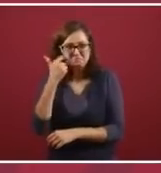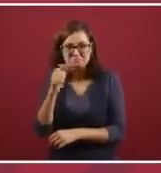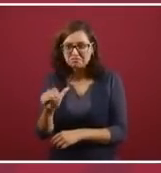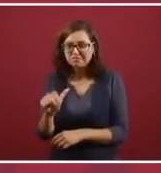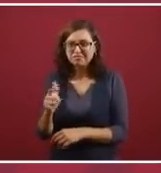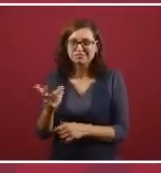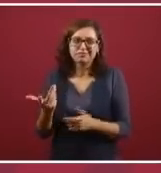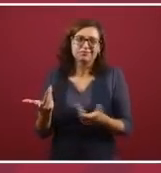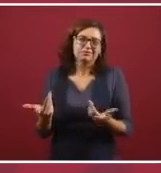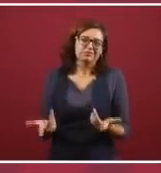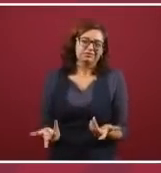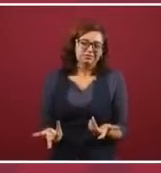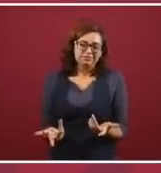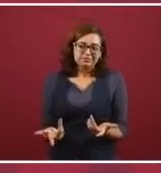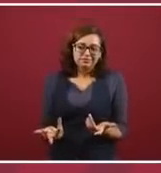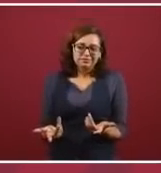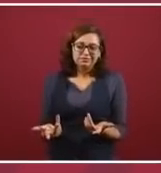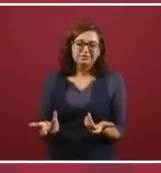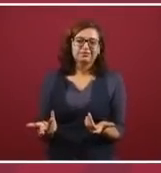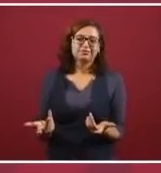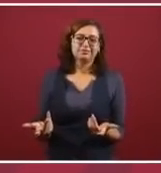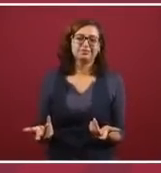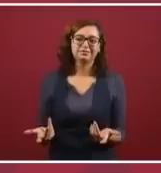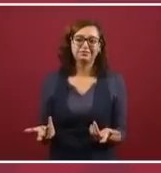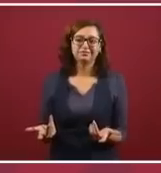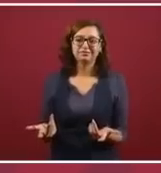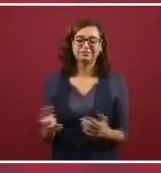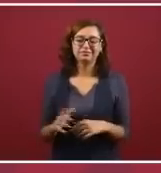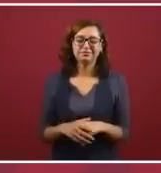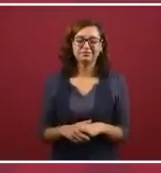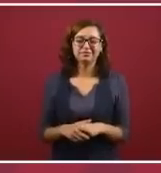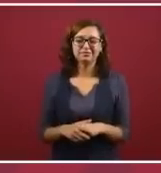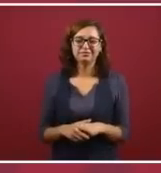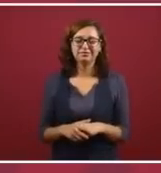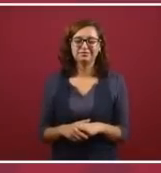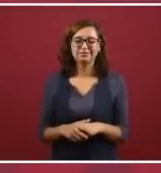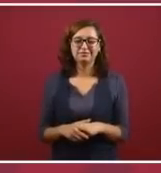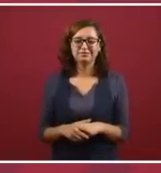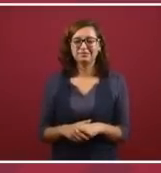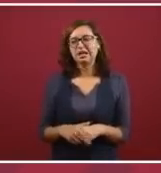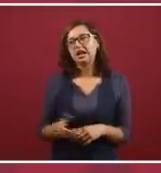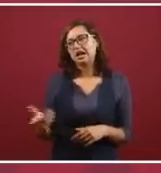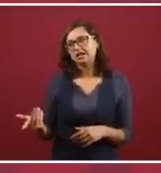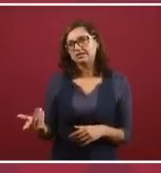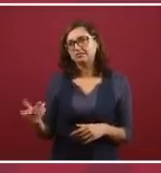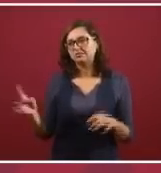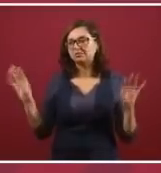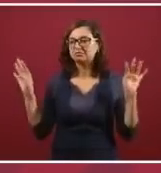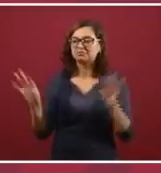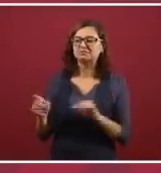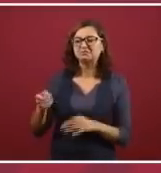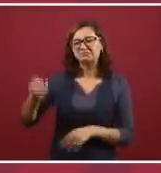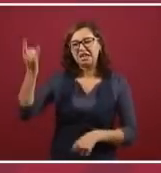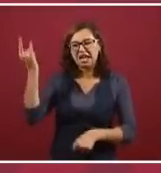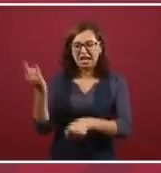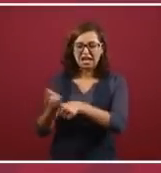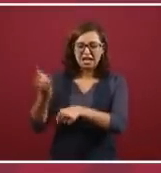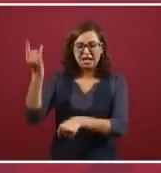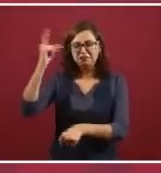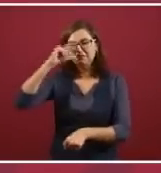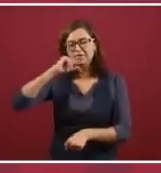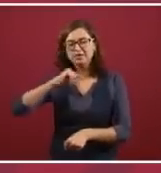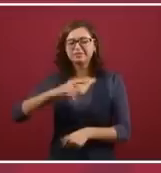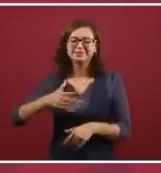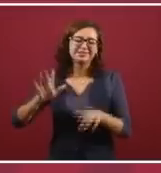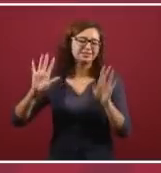porque también se iba a decir que era un fracaso, cosas por el estilo. De todas